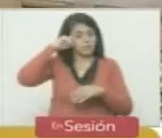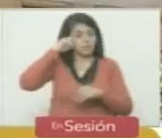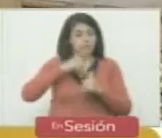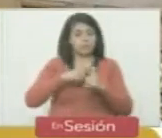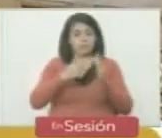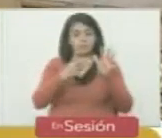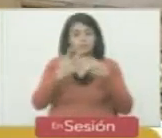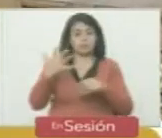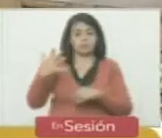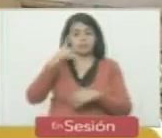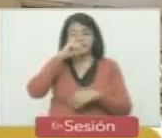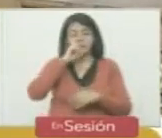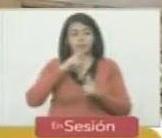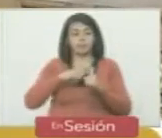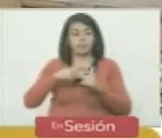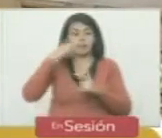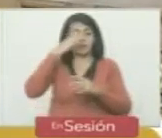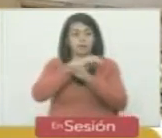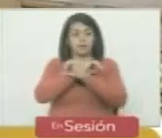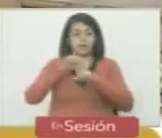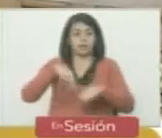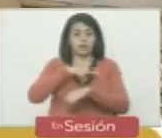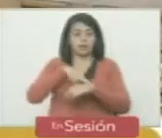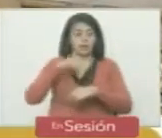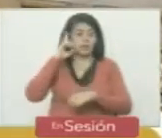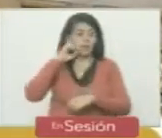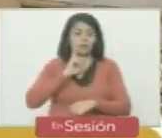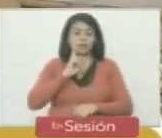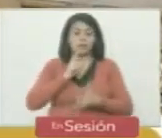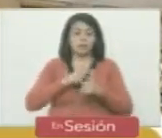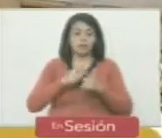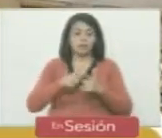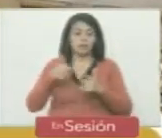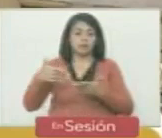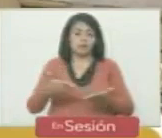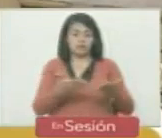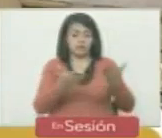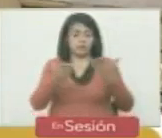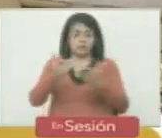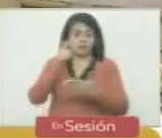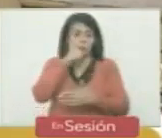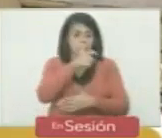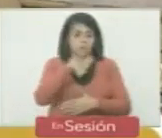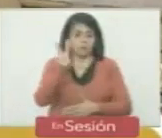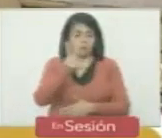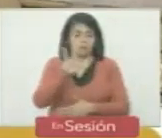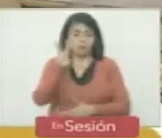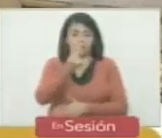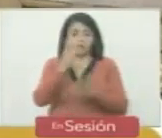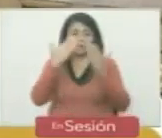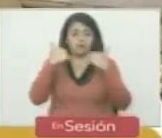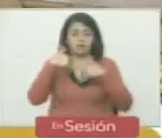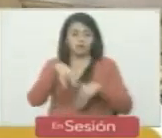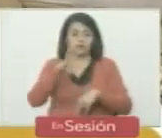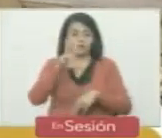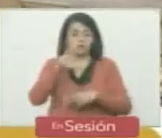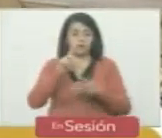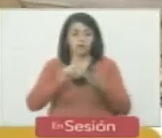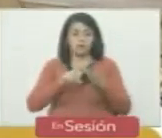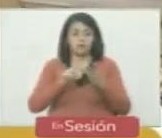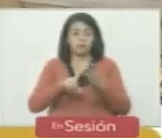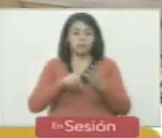al 85 aniversario de la Guardia Nacional Bolivariana al servicio del pueblo venezolano. Punto número